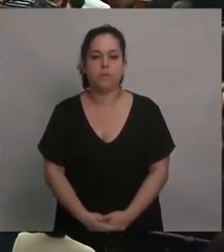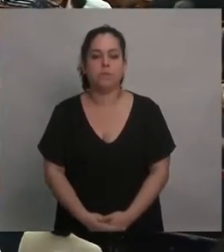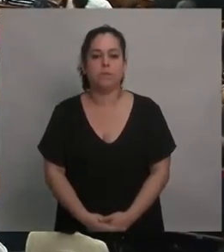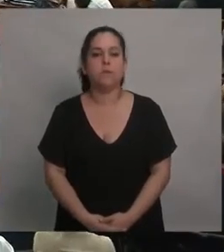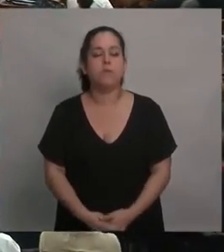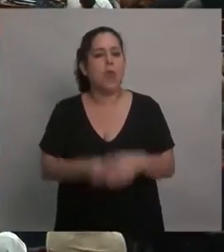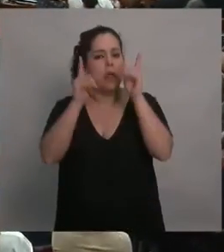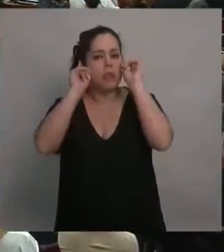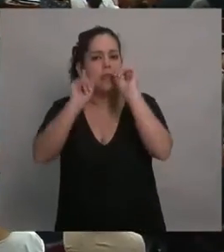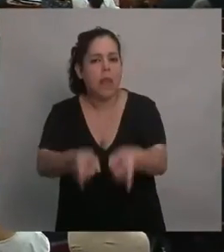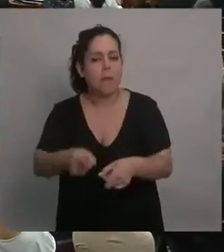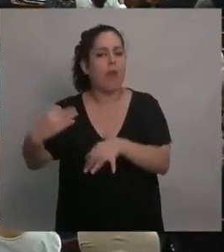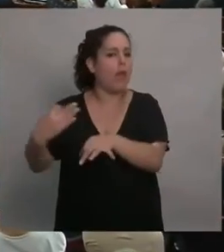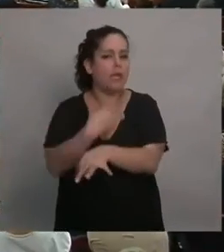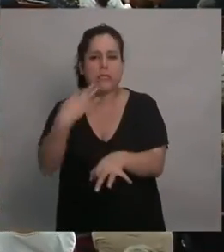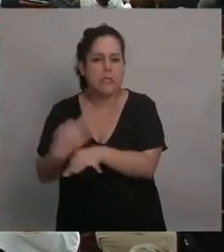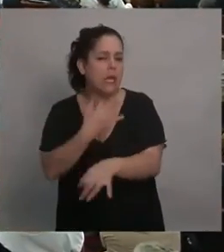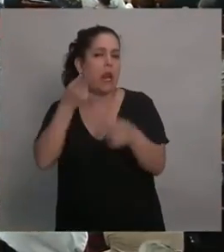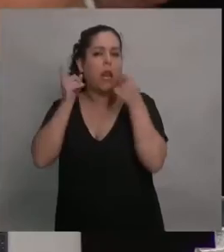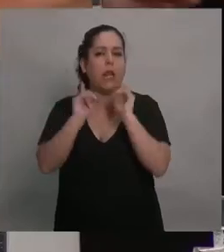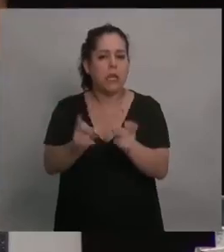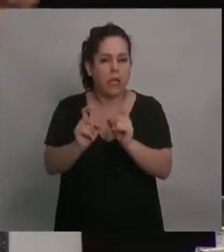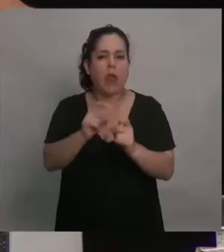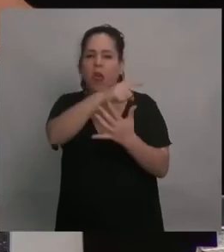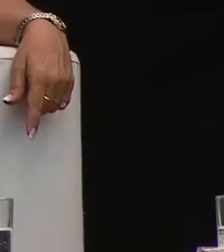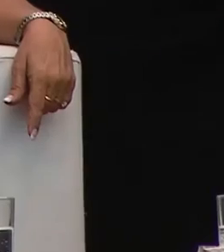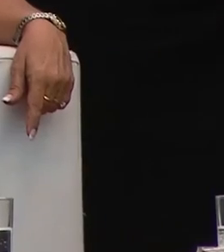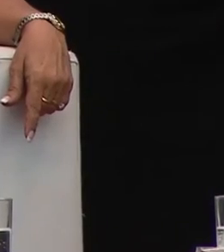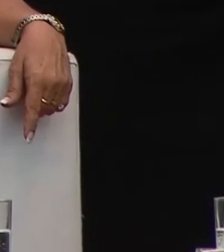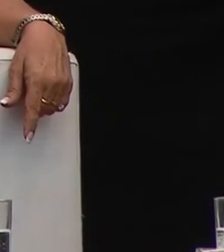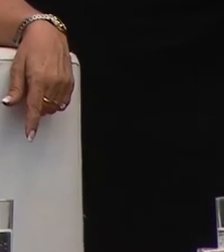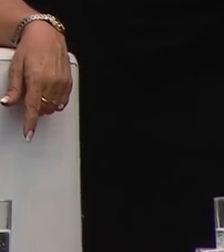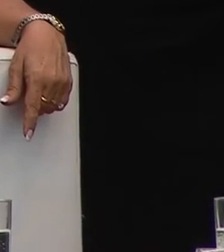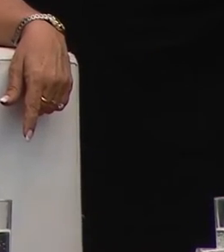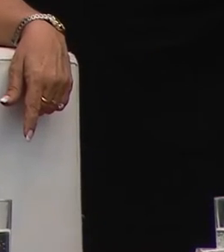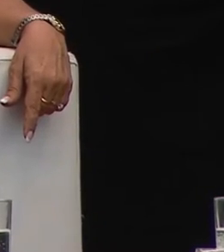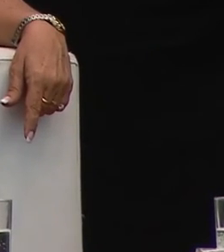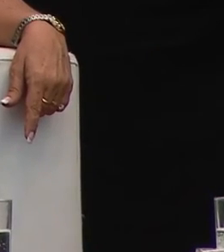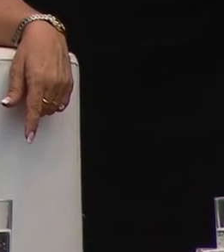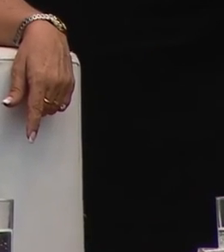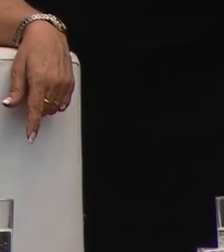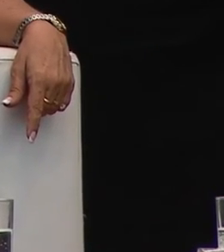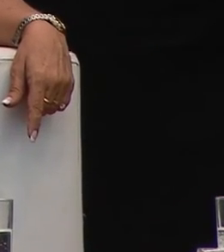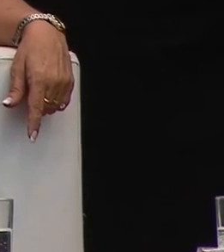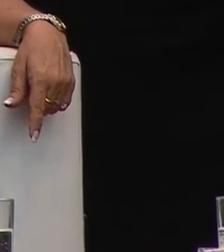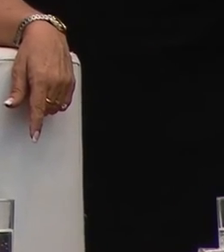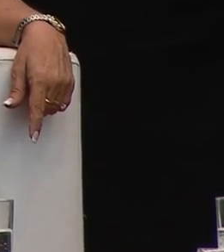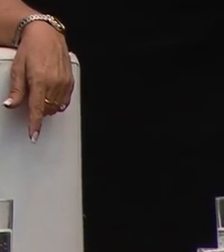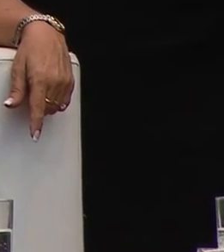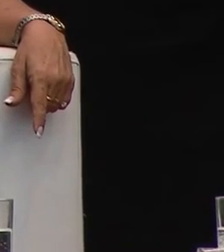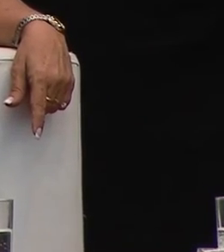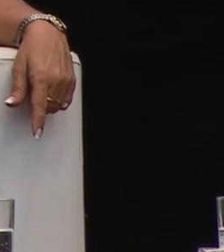Y también nos los enseñaron todos los héroes caídos por la revolución. Y por